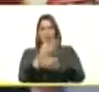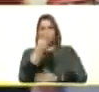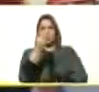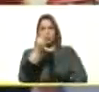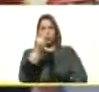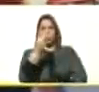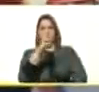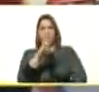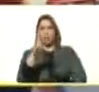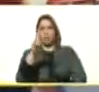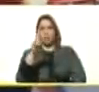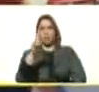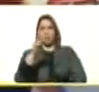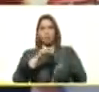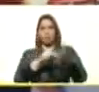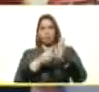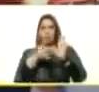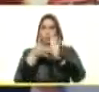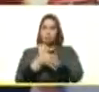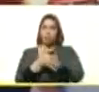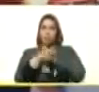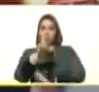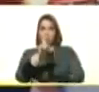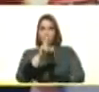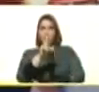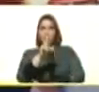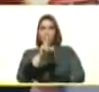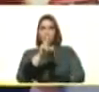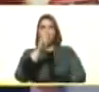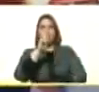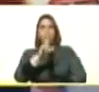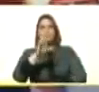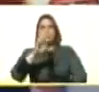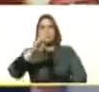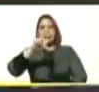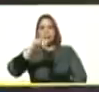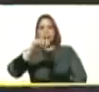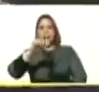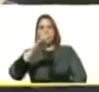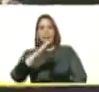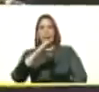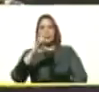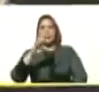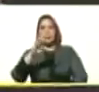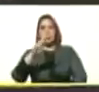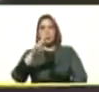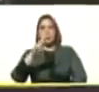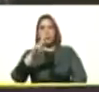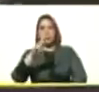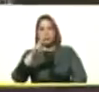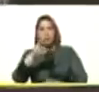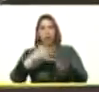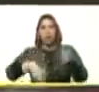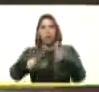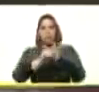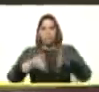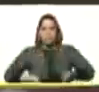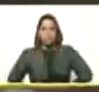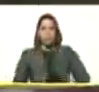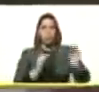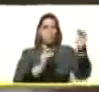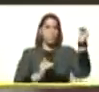R, la R del renacer, el renacimiento